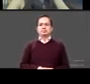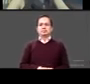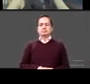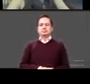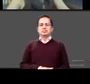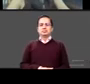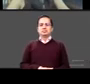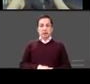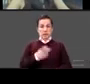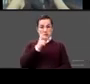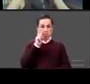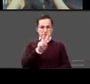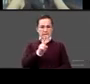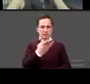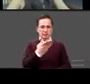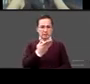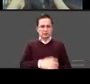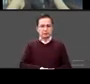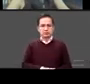Ahí la pueden ver.